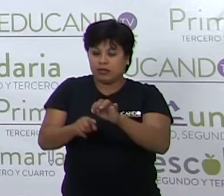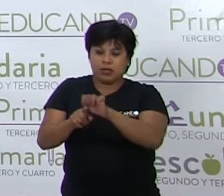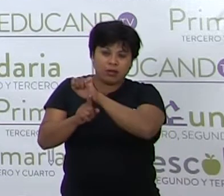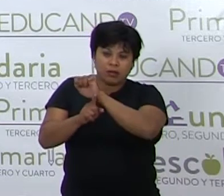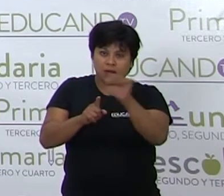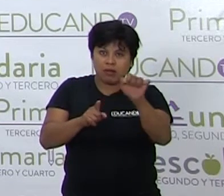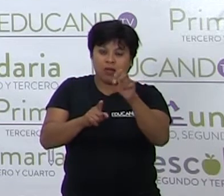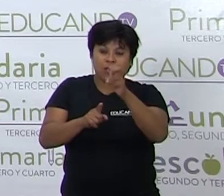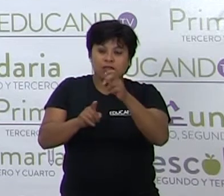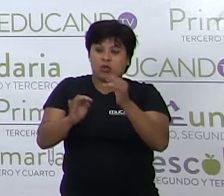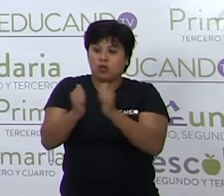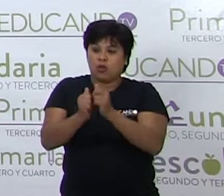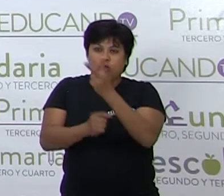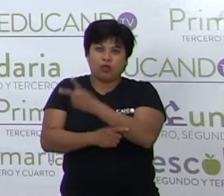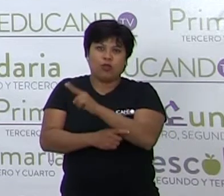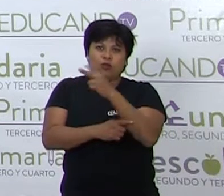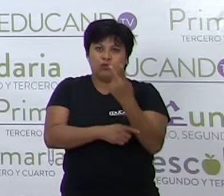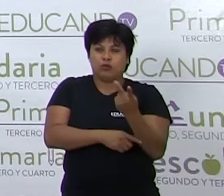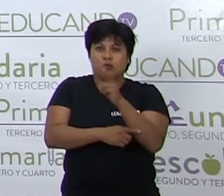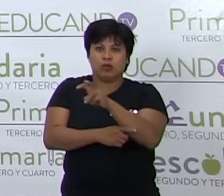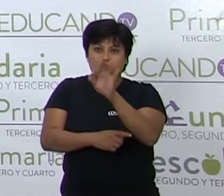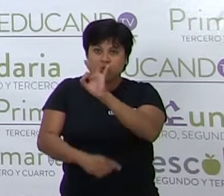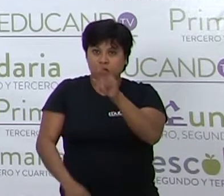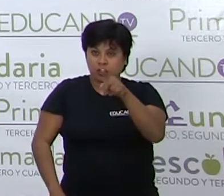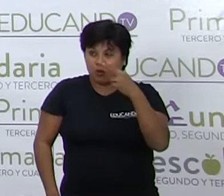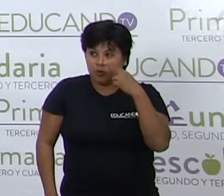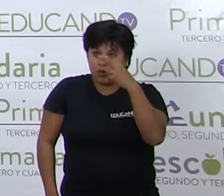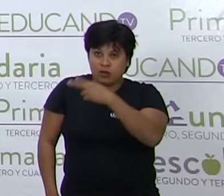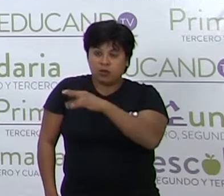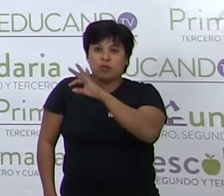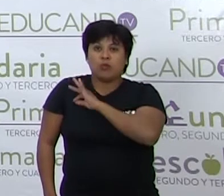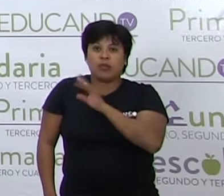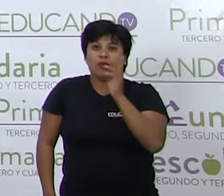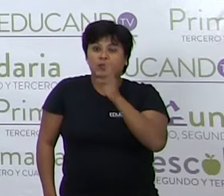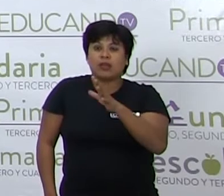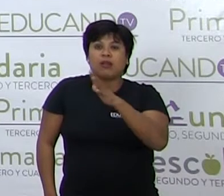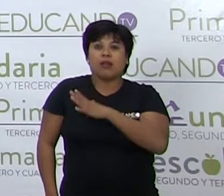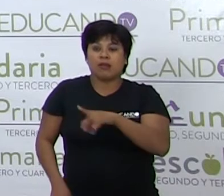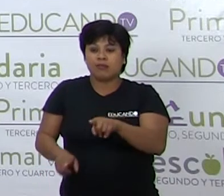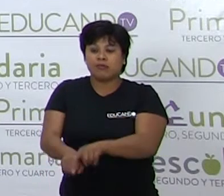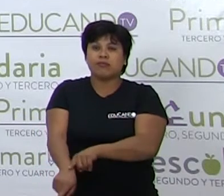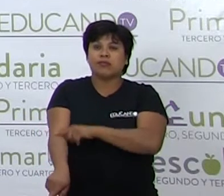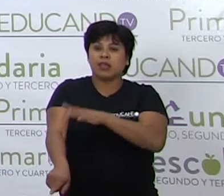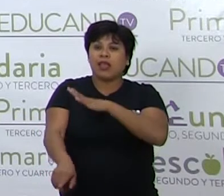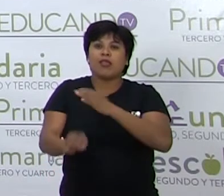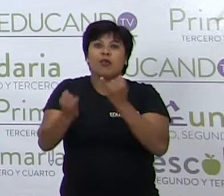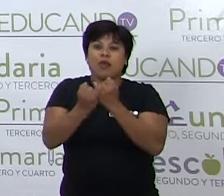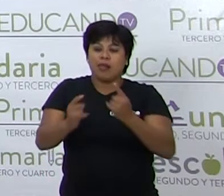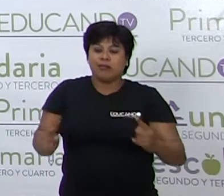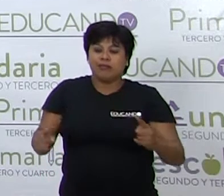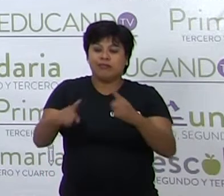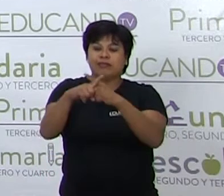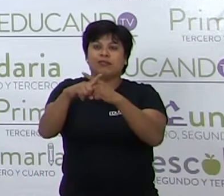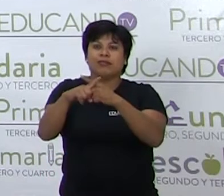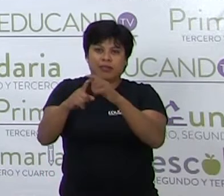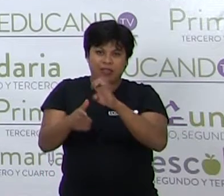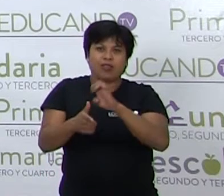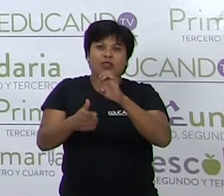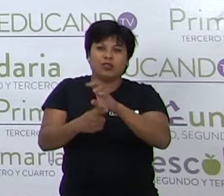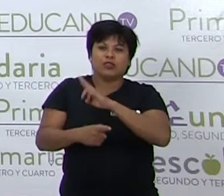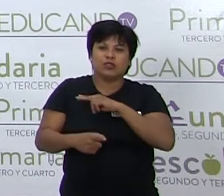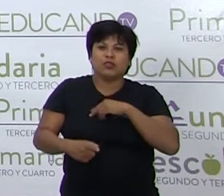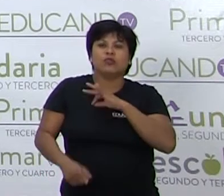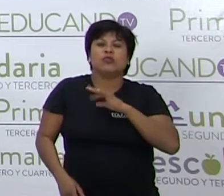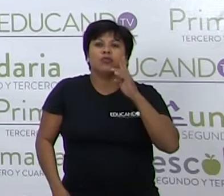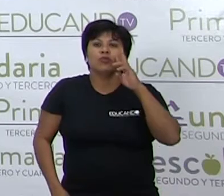con este lado si si observas puedes notar que en la prolongación coincide exactamente entonces podemos estar